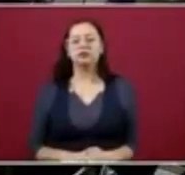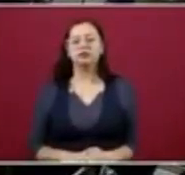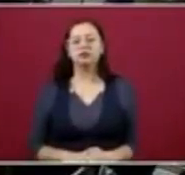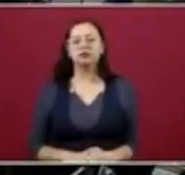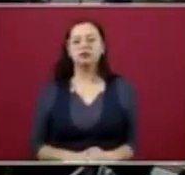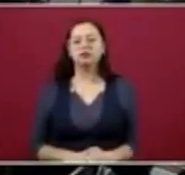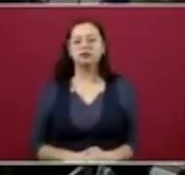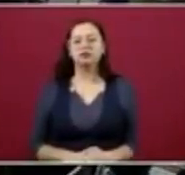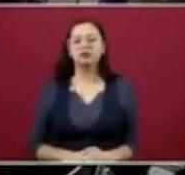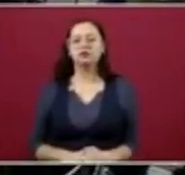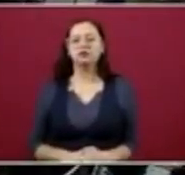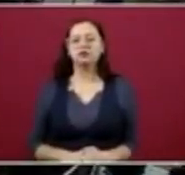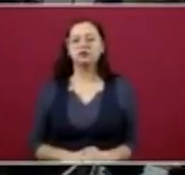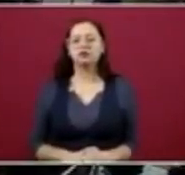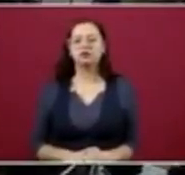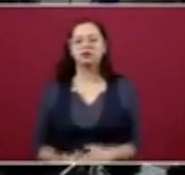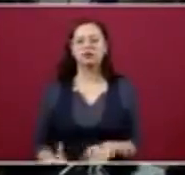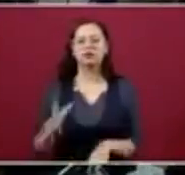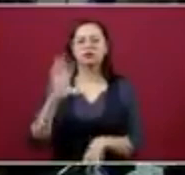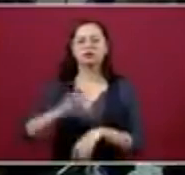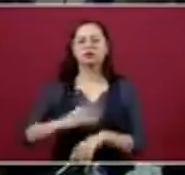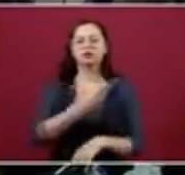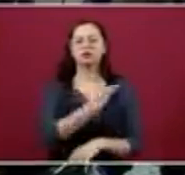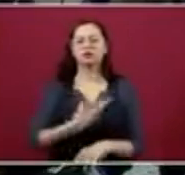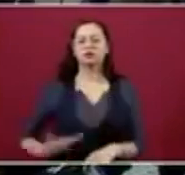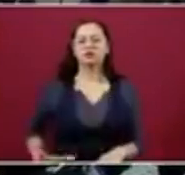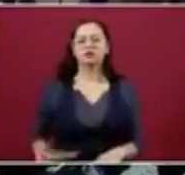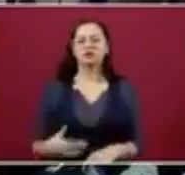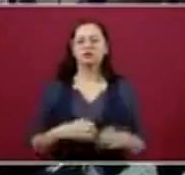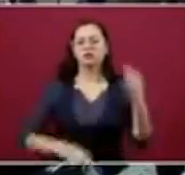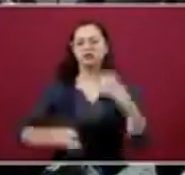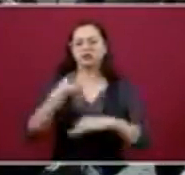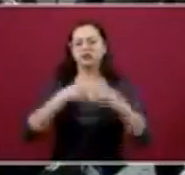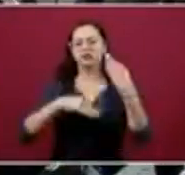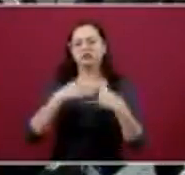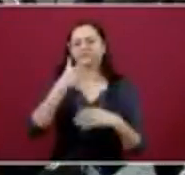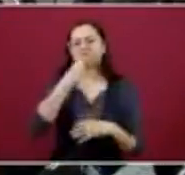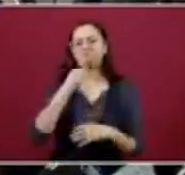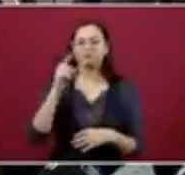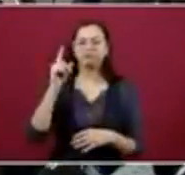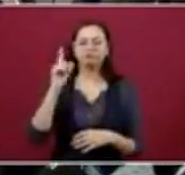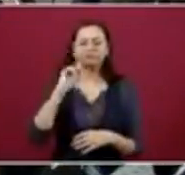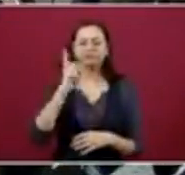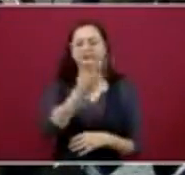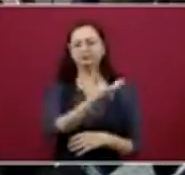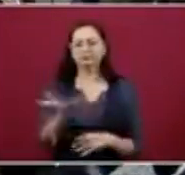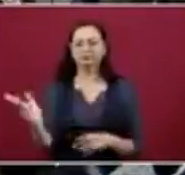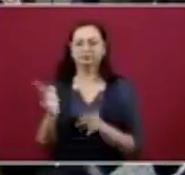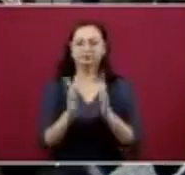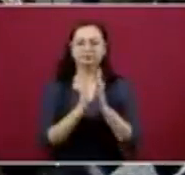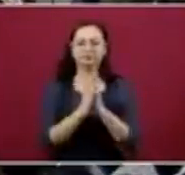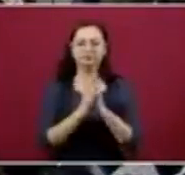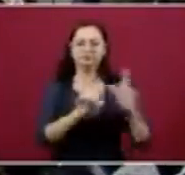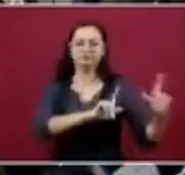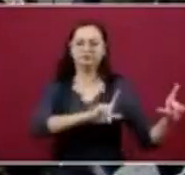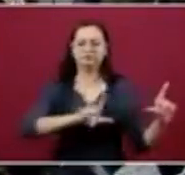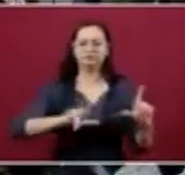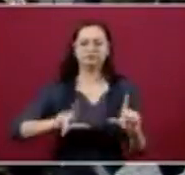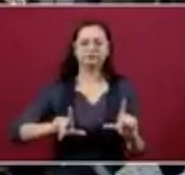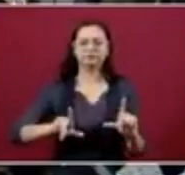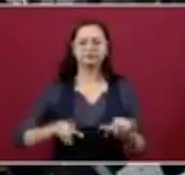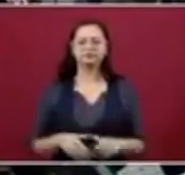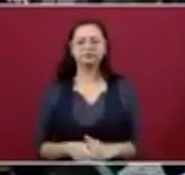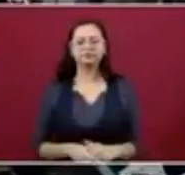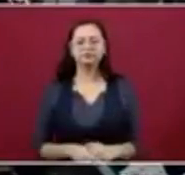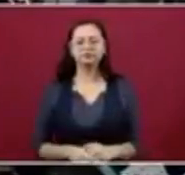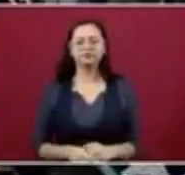Con su permiso, señor presidente, buenos días a todas y a todos. Si pueden poner la presentación. Digamos,